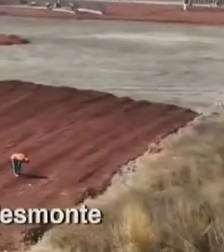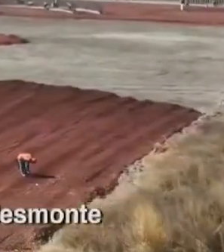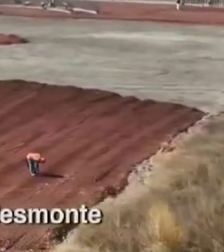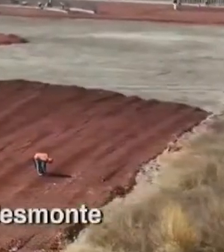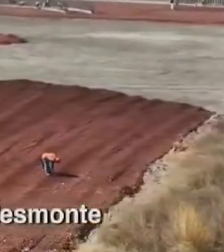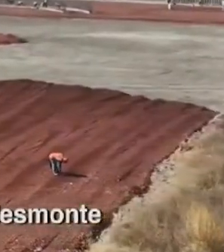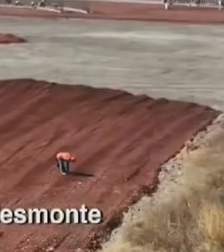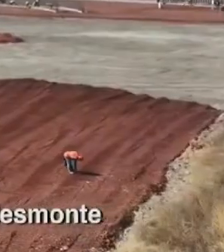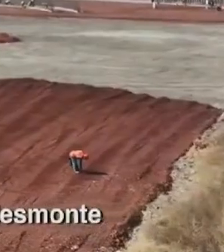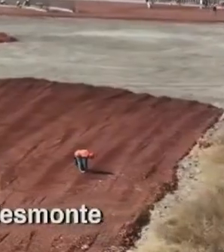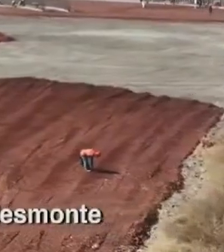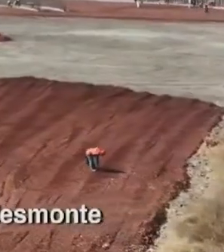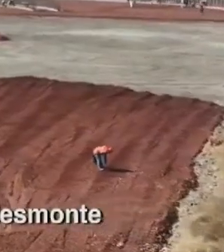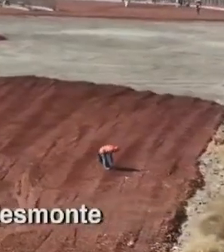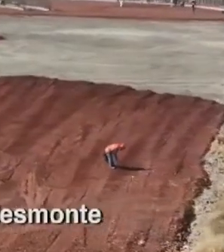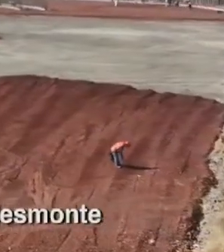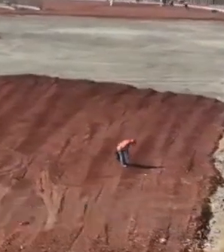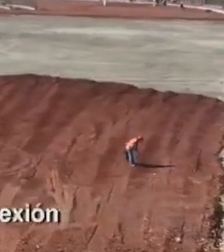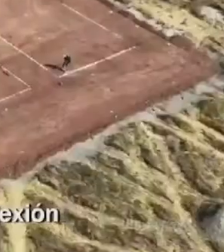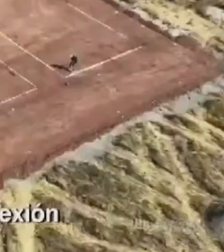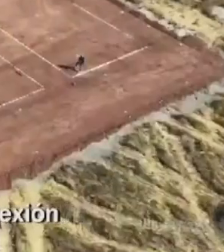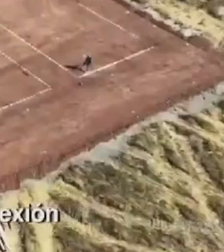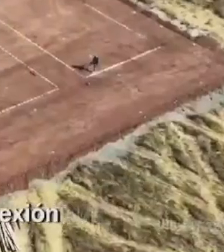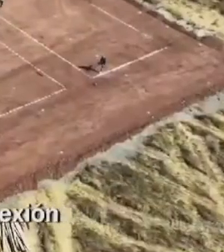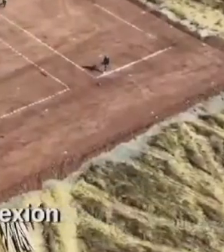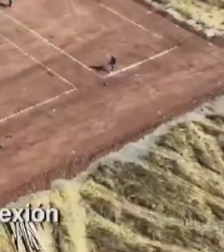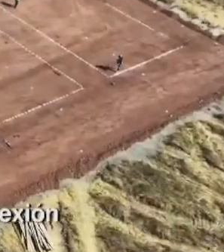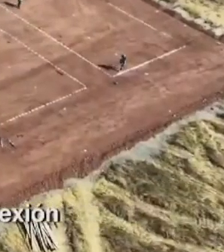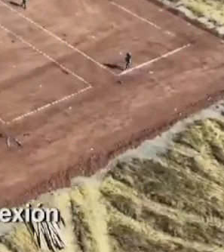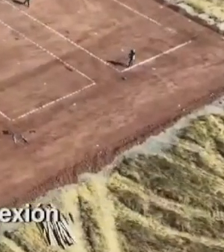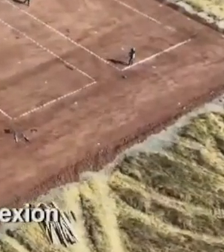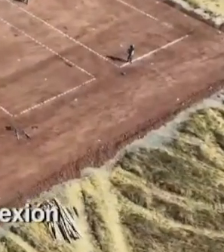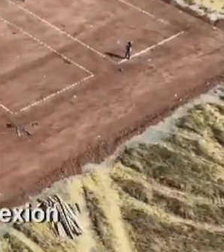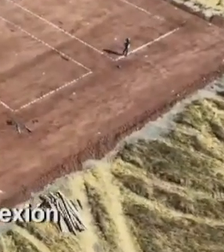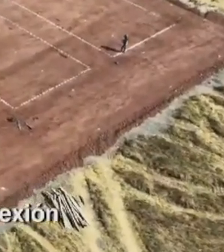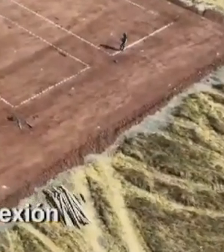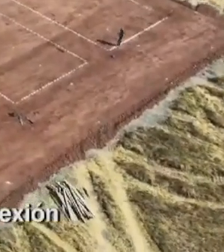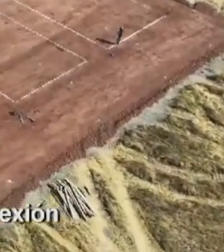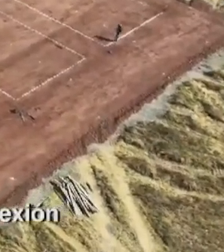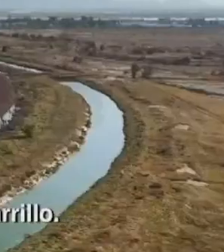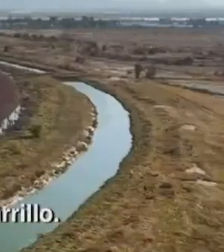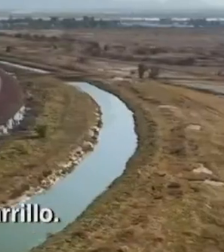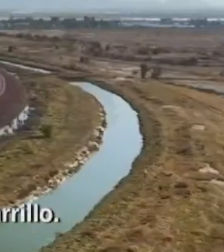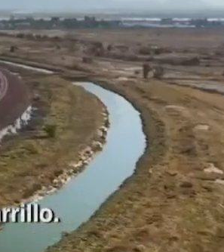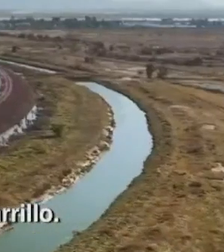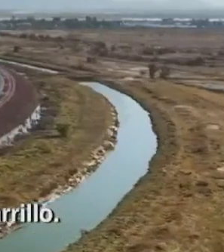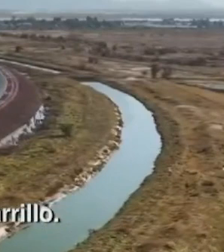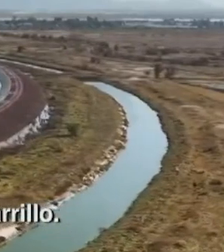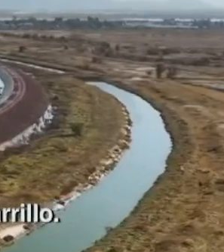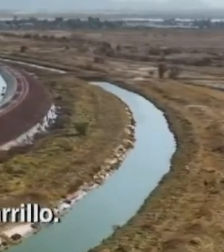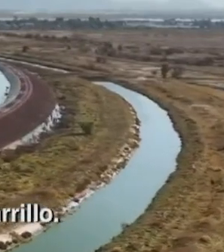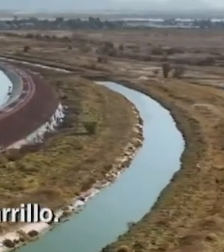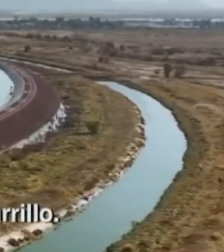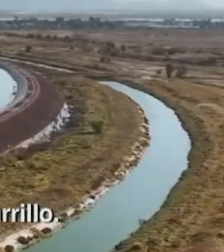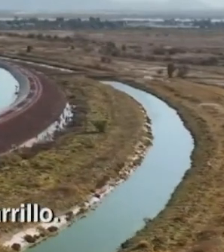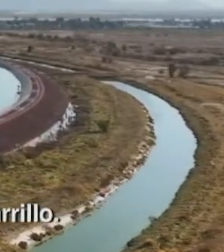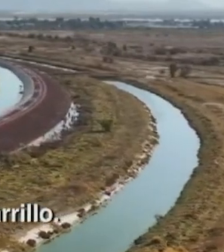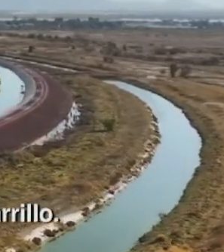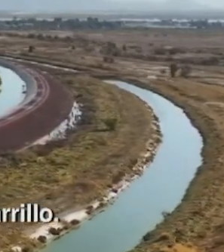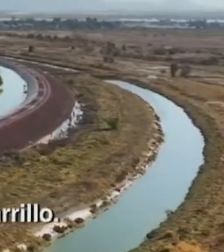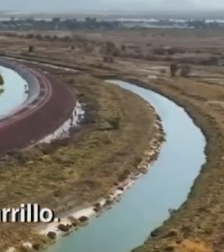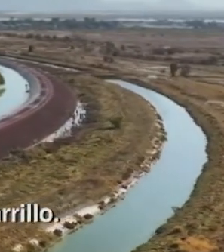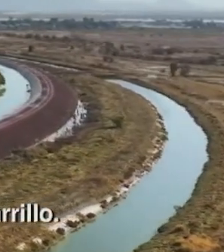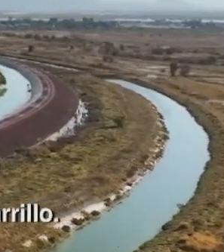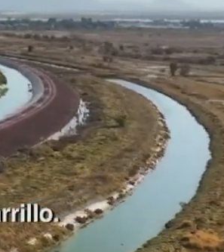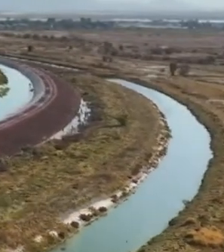los cuerpos de agua iniciaron los trabajos de desmonte y desasolven del canal que permitirá realizar la conexión entre la laguna de Tiscoco Norte y el